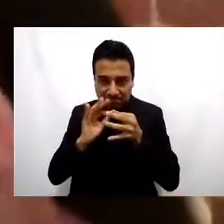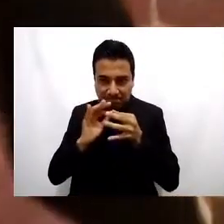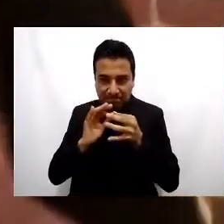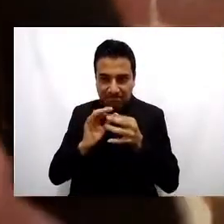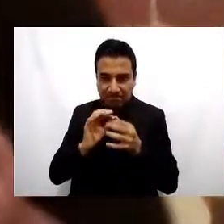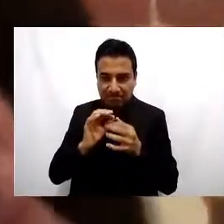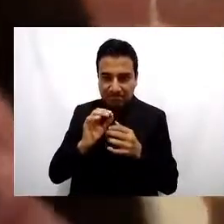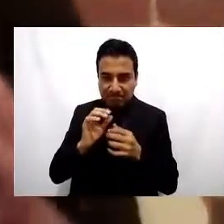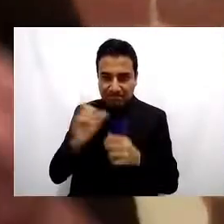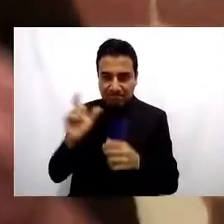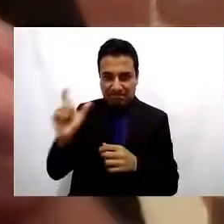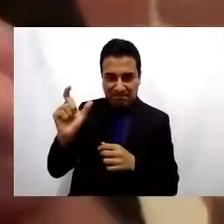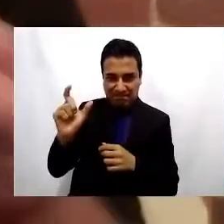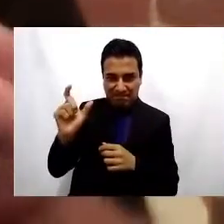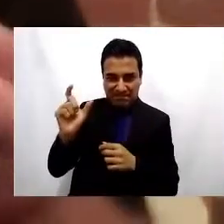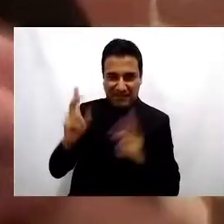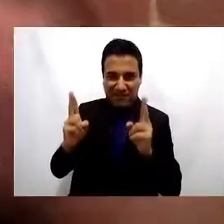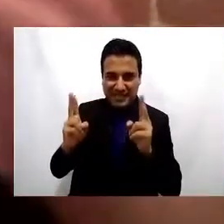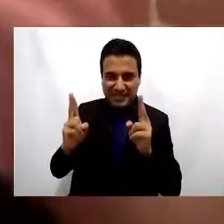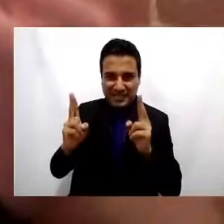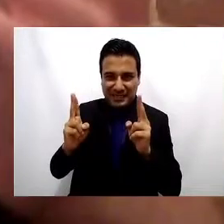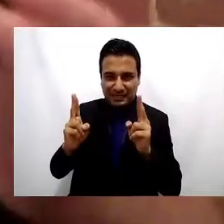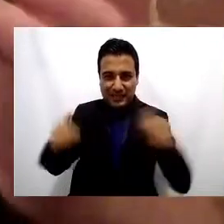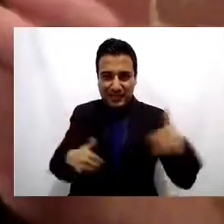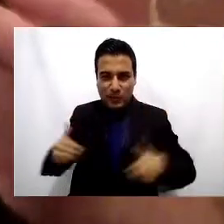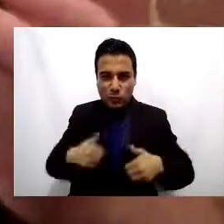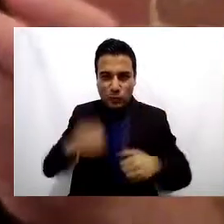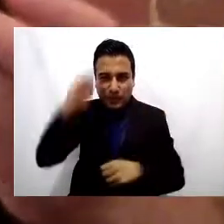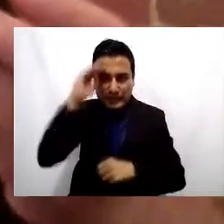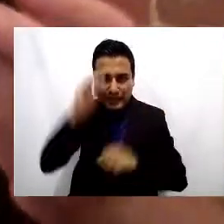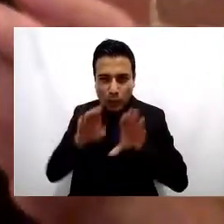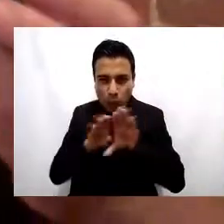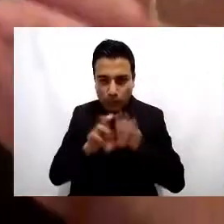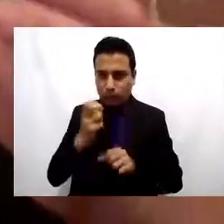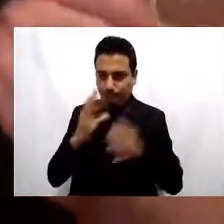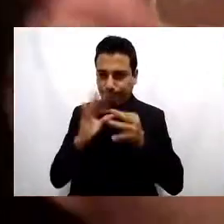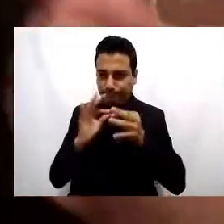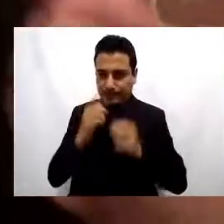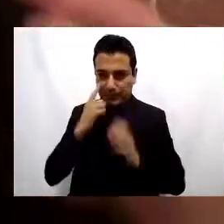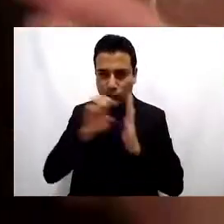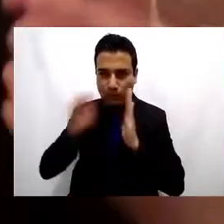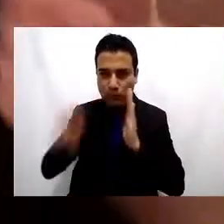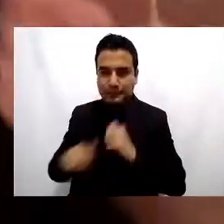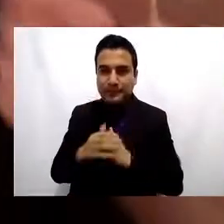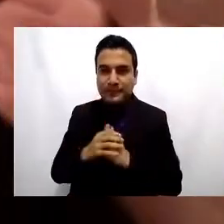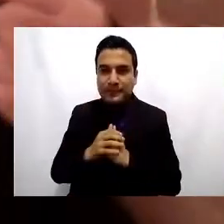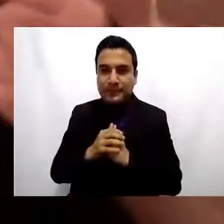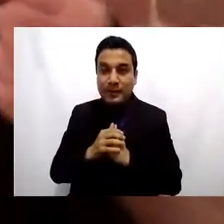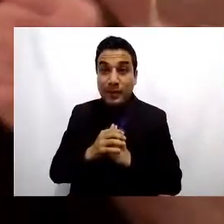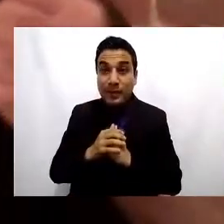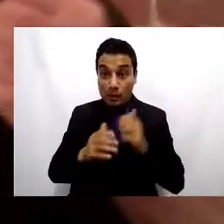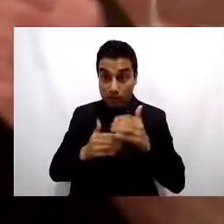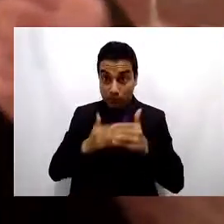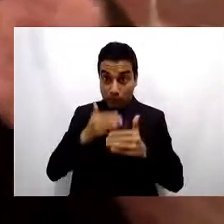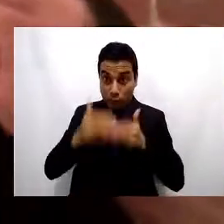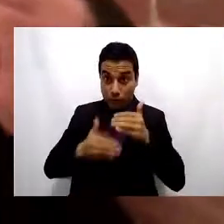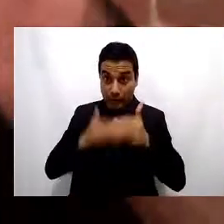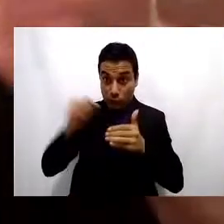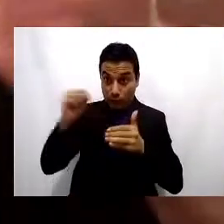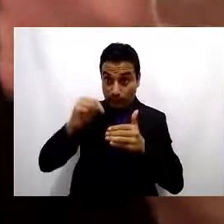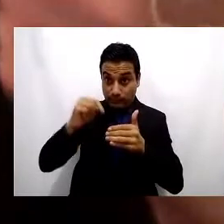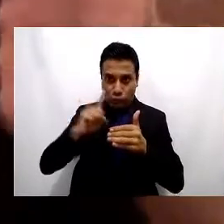cómo piensa el teatro. Fíjense, si efectivamente el proceso es autopoiético, es decir, no hay nada afuera. Afuera lo que hay